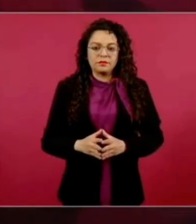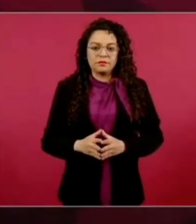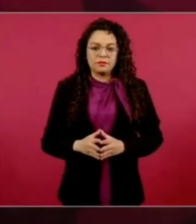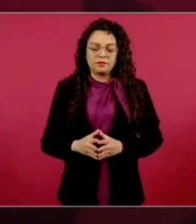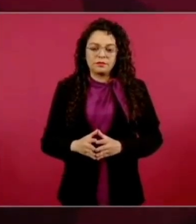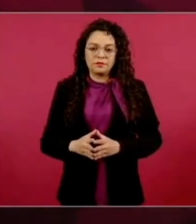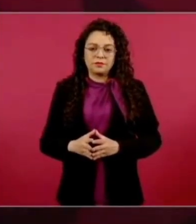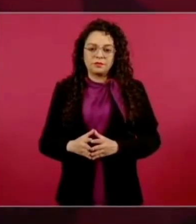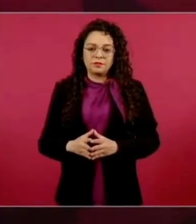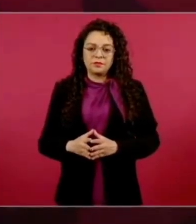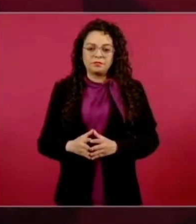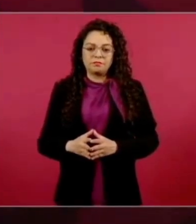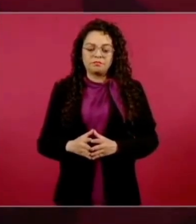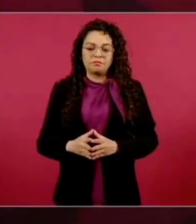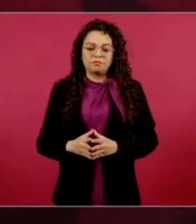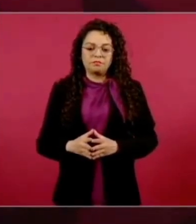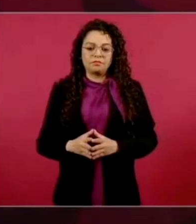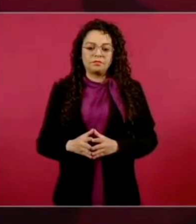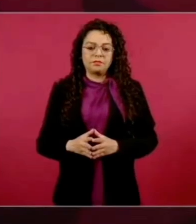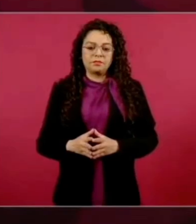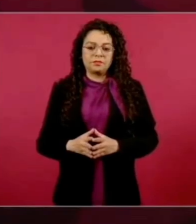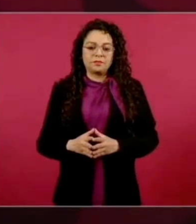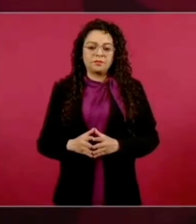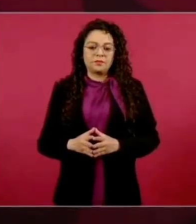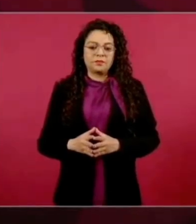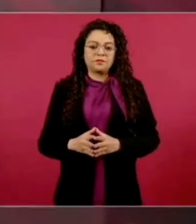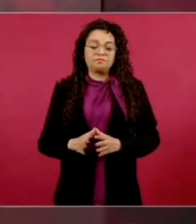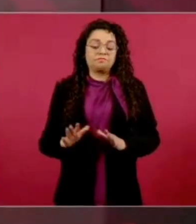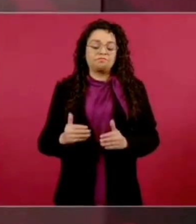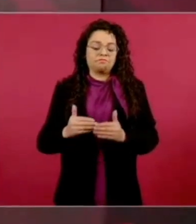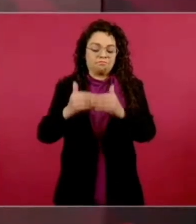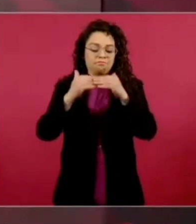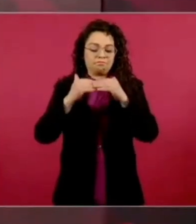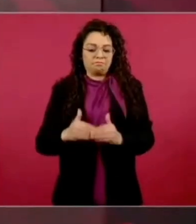En el asunto de las comunicaciones,